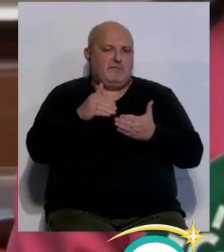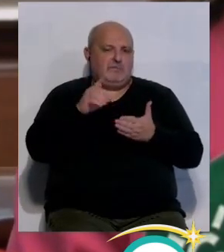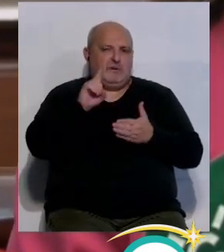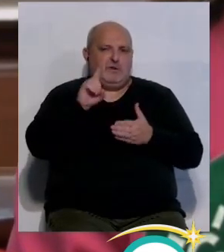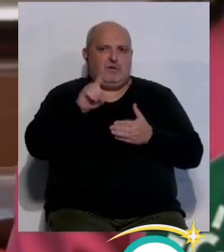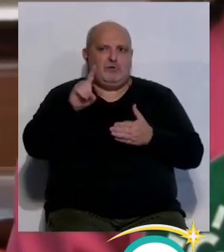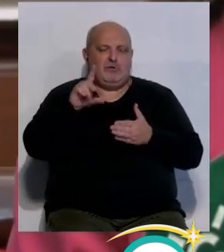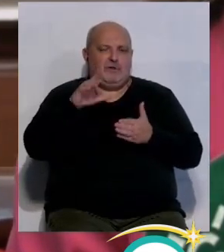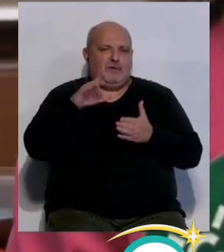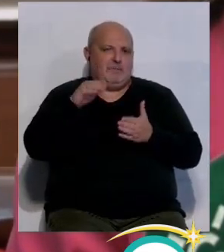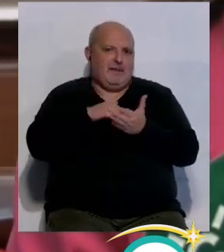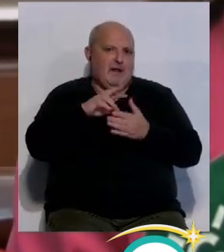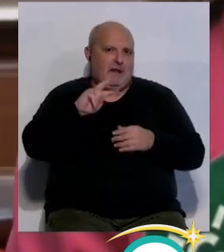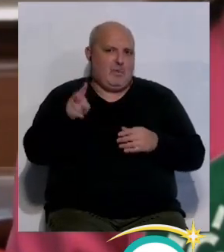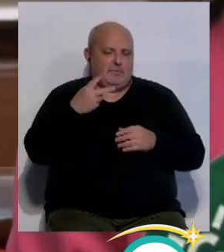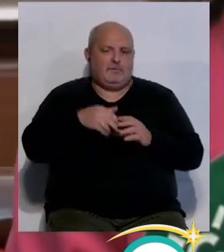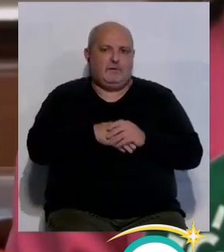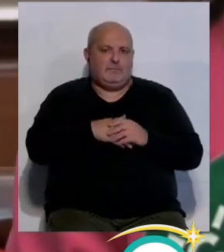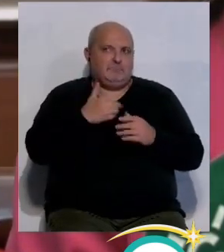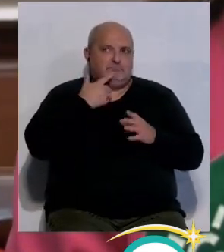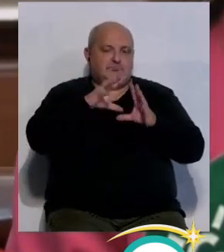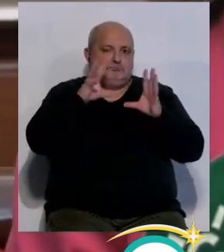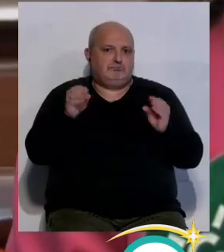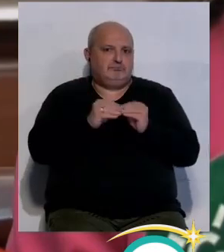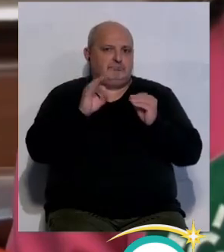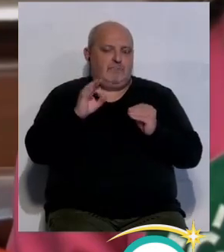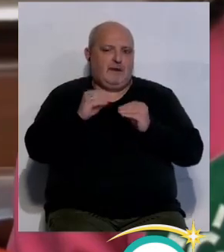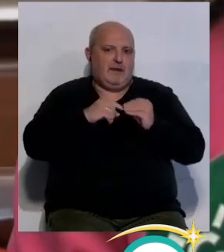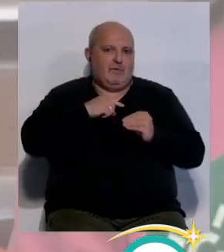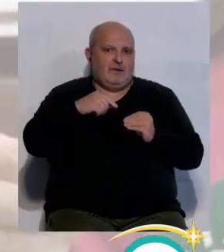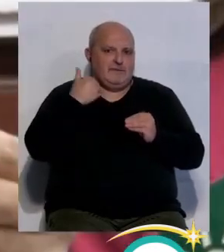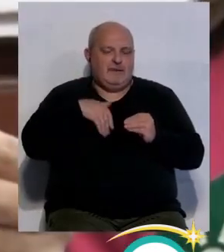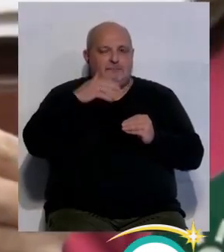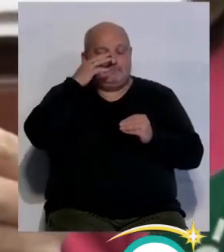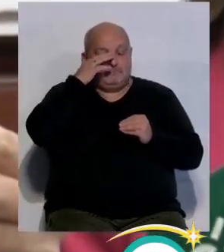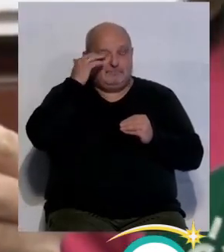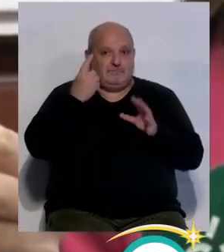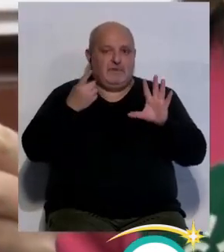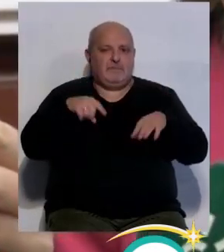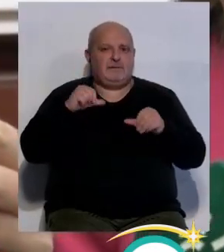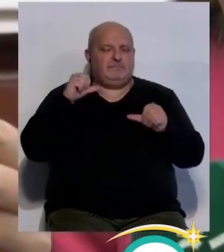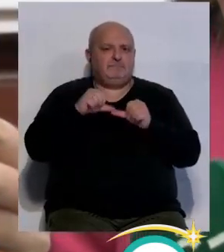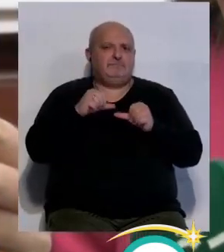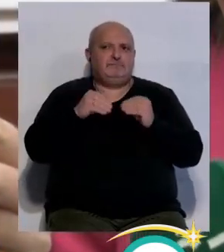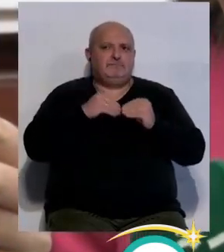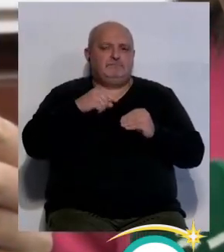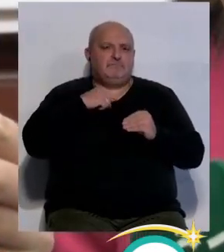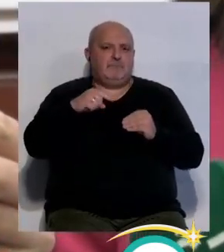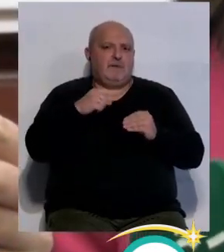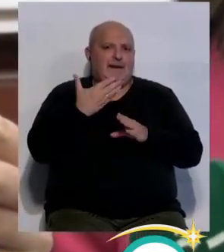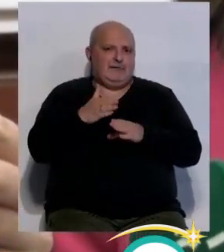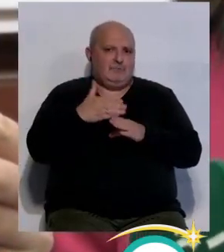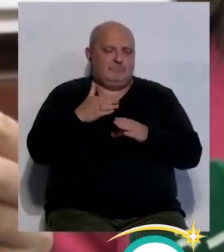11.815.000 euros, digamos, que es lo que se ha ejecutado. Nosotros en estos 6 meses hemos ejecutado el